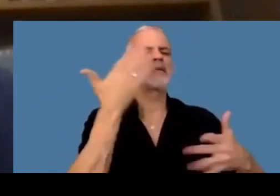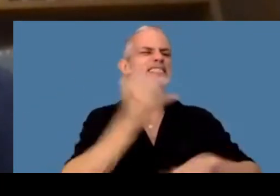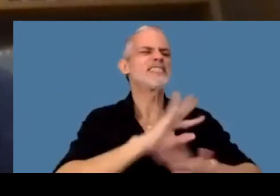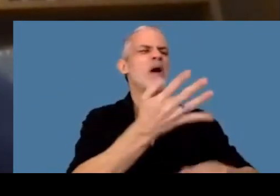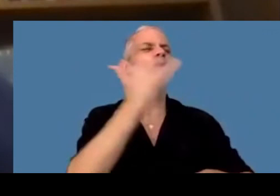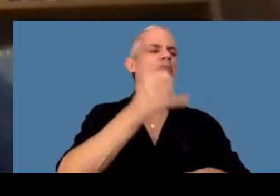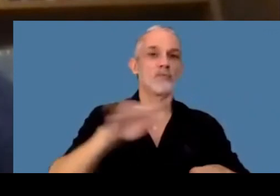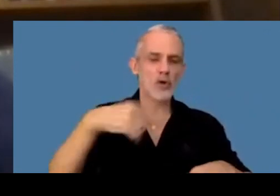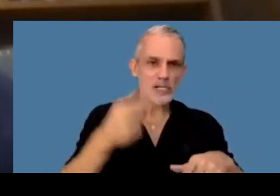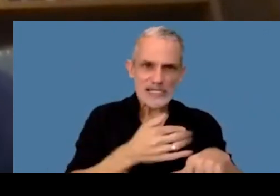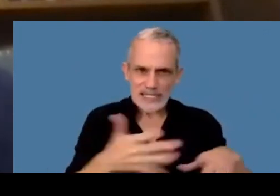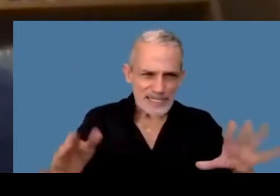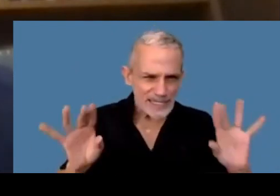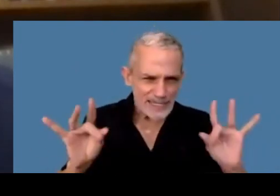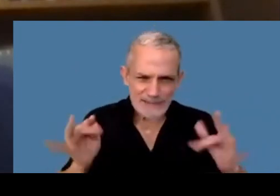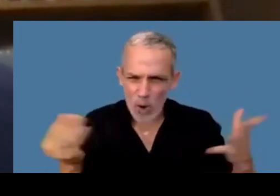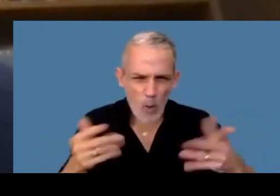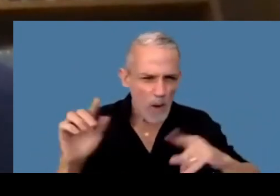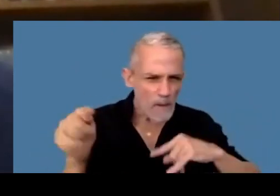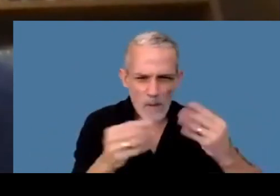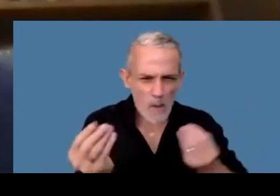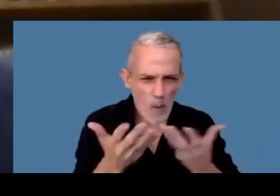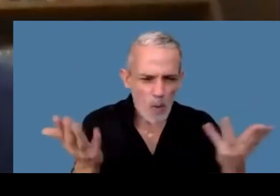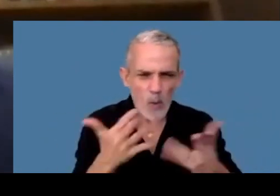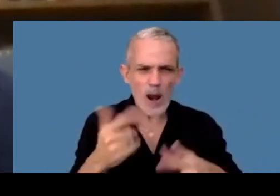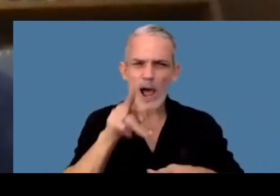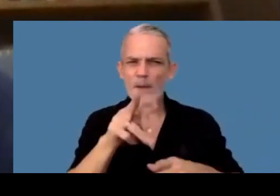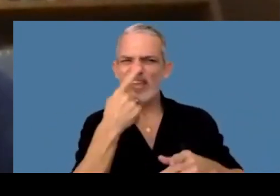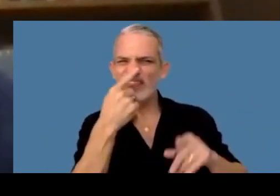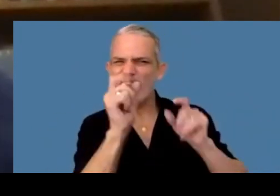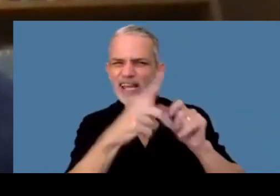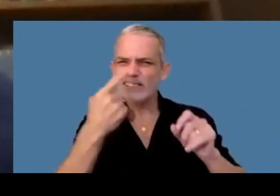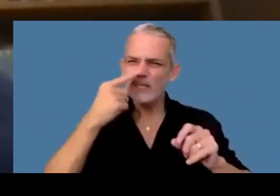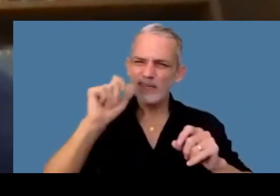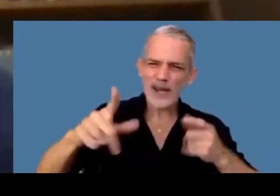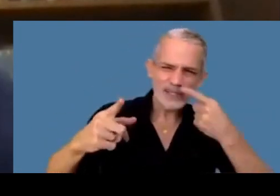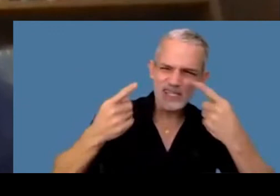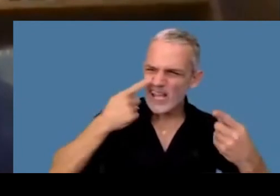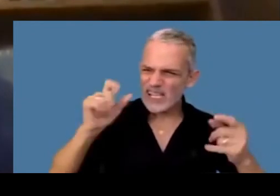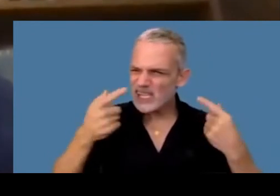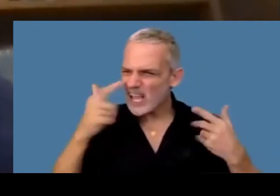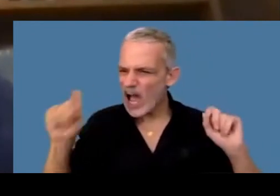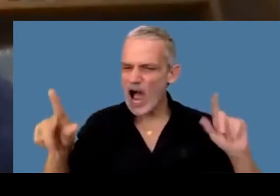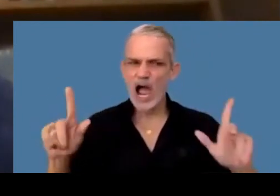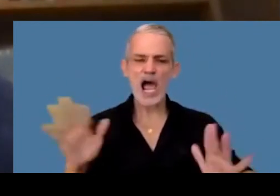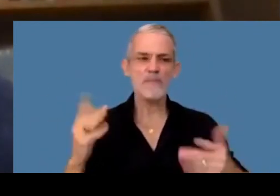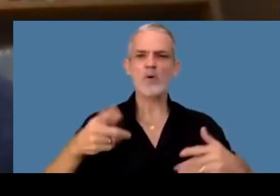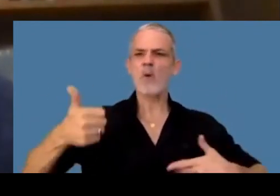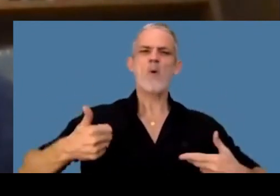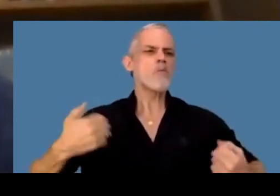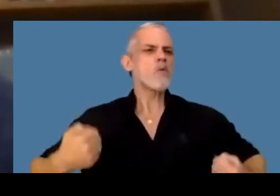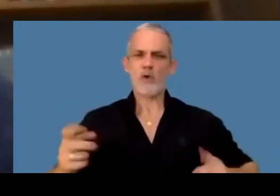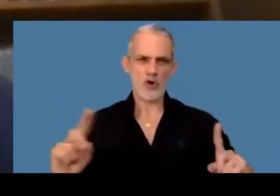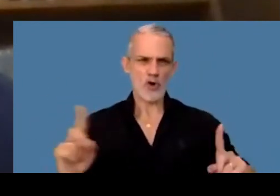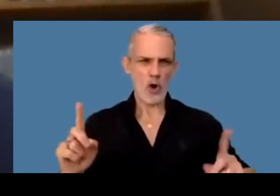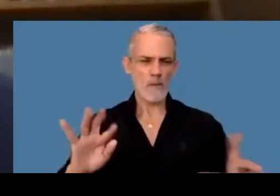me costaba y sabía por qué, porque tenía que ver cuáles son los intereses en juego. No las posiciones, ¿no? La escuela de